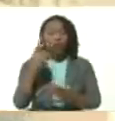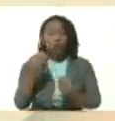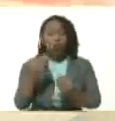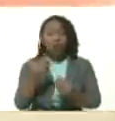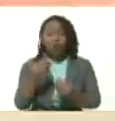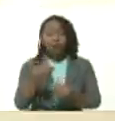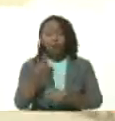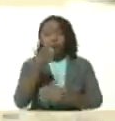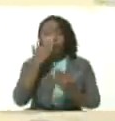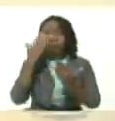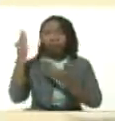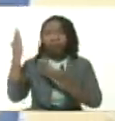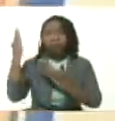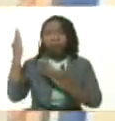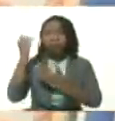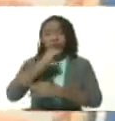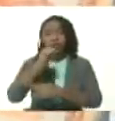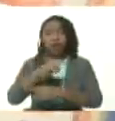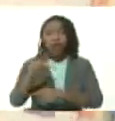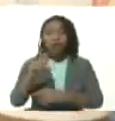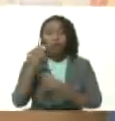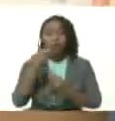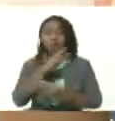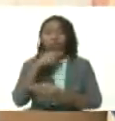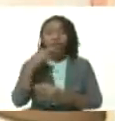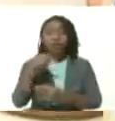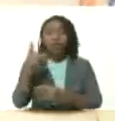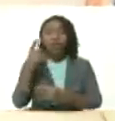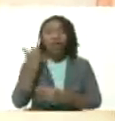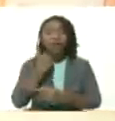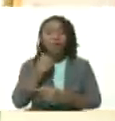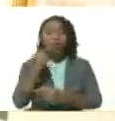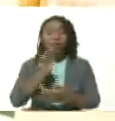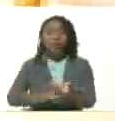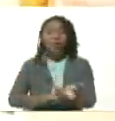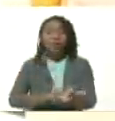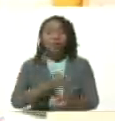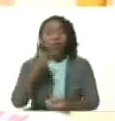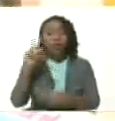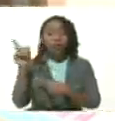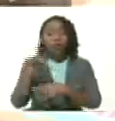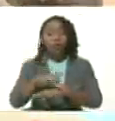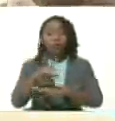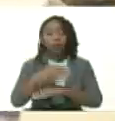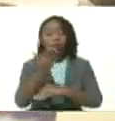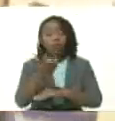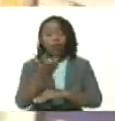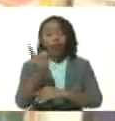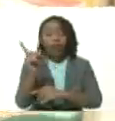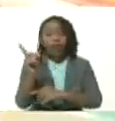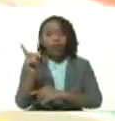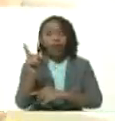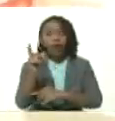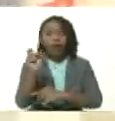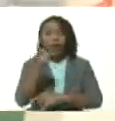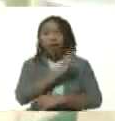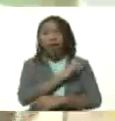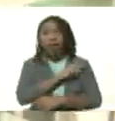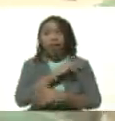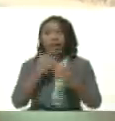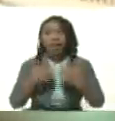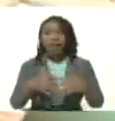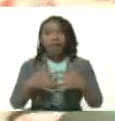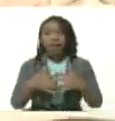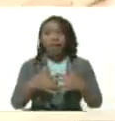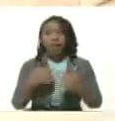el Zulia tenemos muchos enfermos de diabetes, no, presidente, y también tenemos enfermos de la tensión. Quisiera dejar con usted al gerente de la planta,